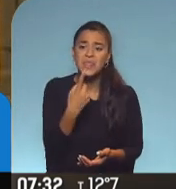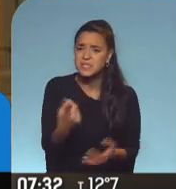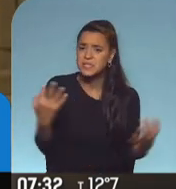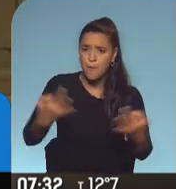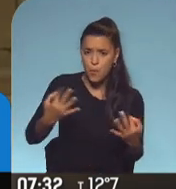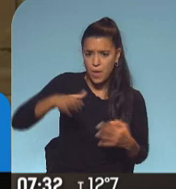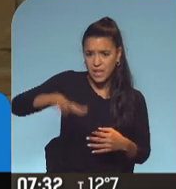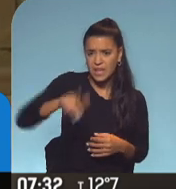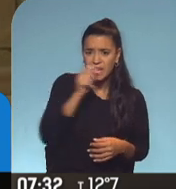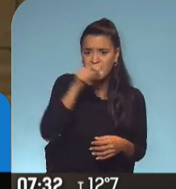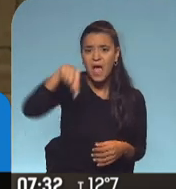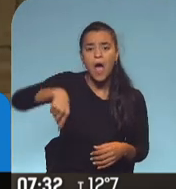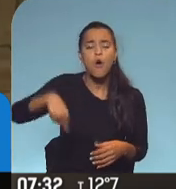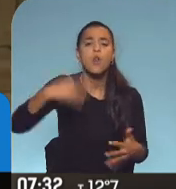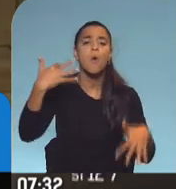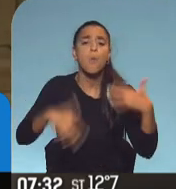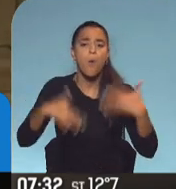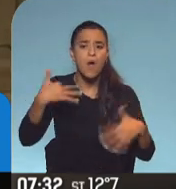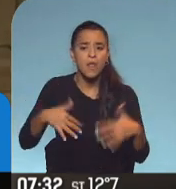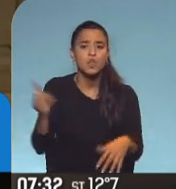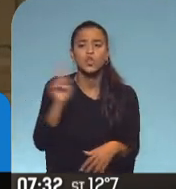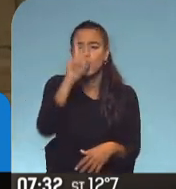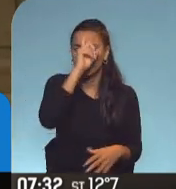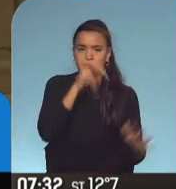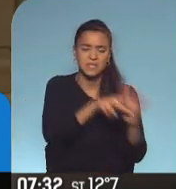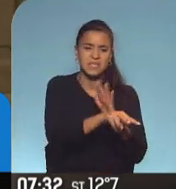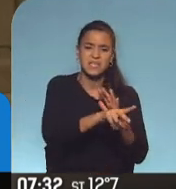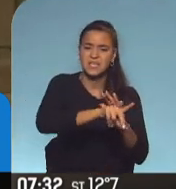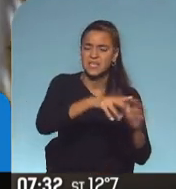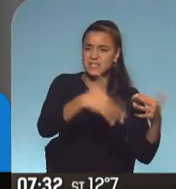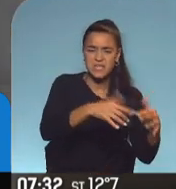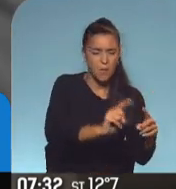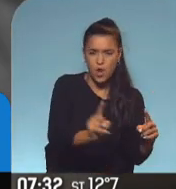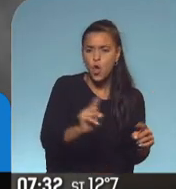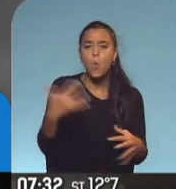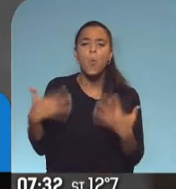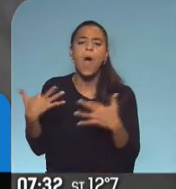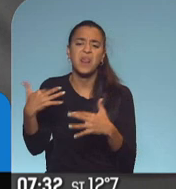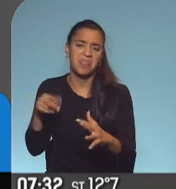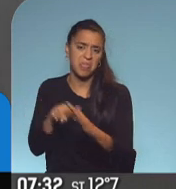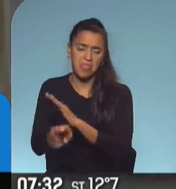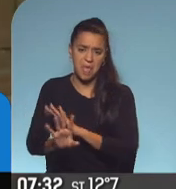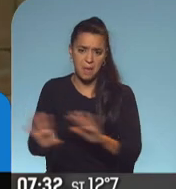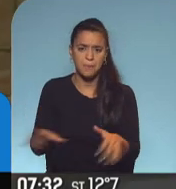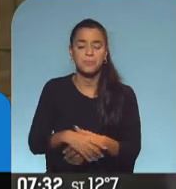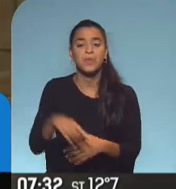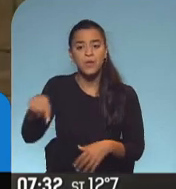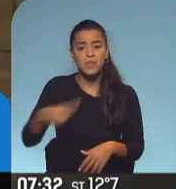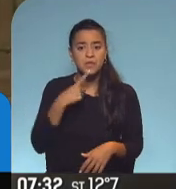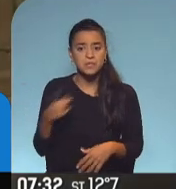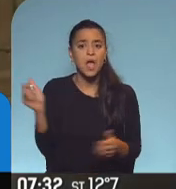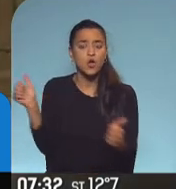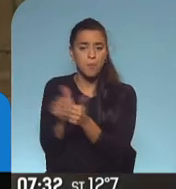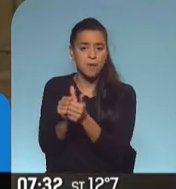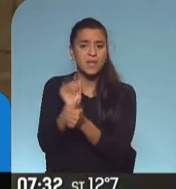está actualmente en la guardia y no en terapia intensiva como había circulado en las primeras horas, que aparentemente está